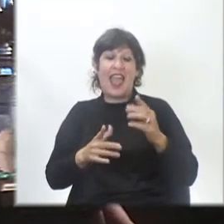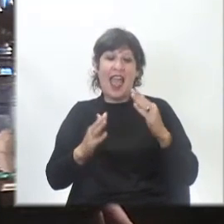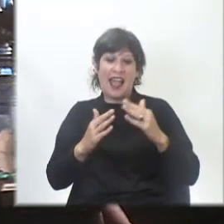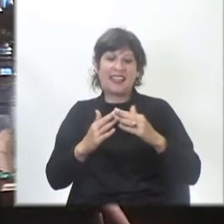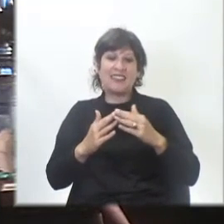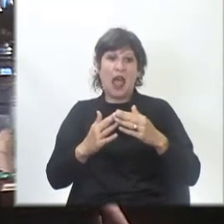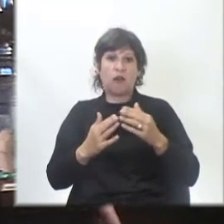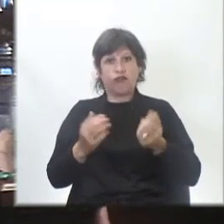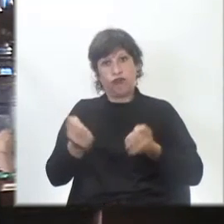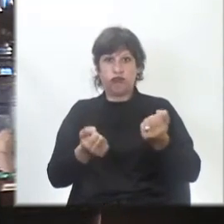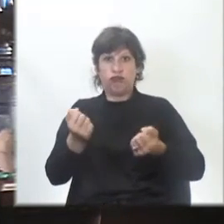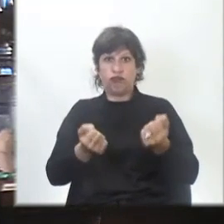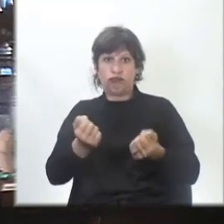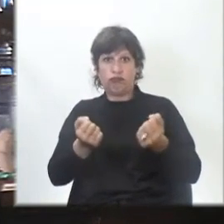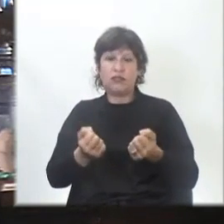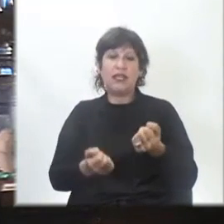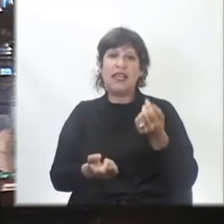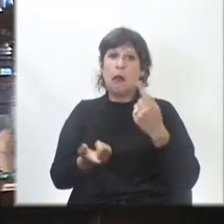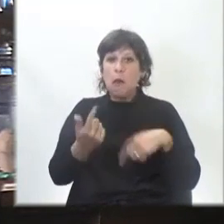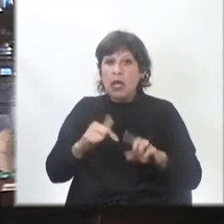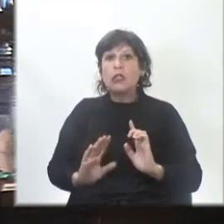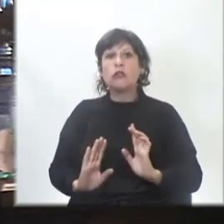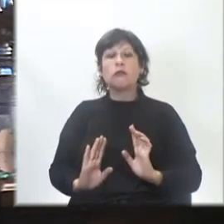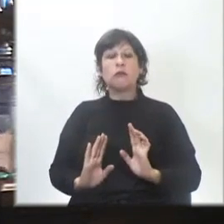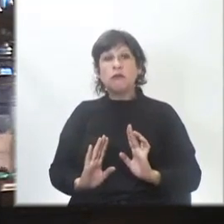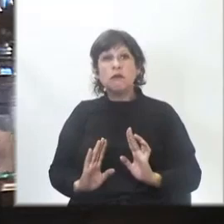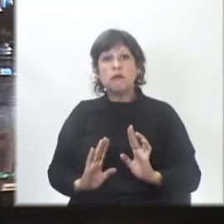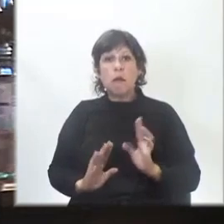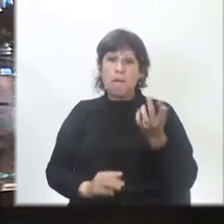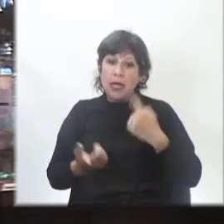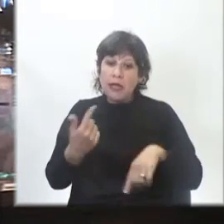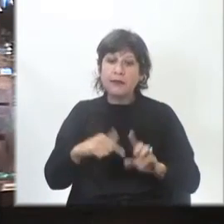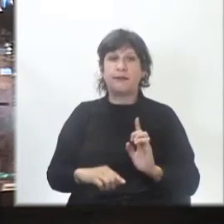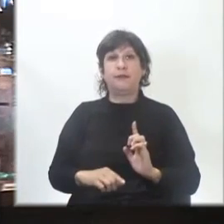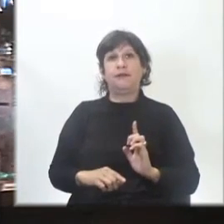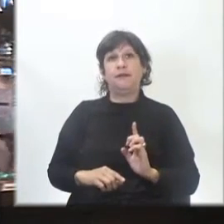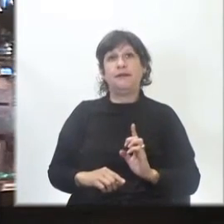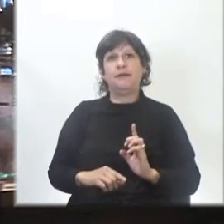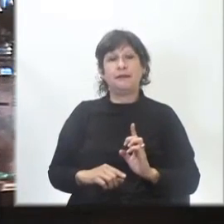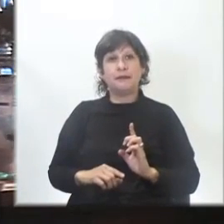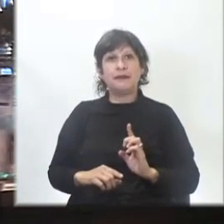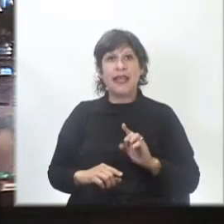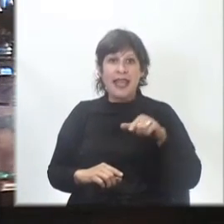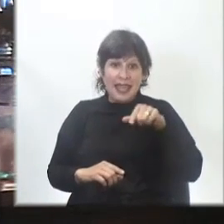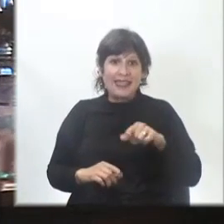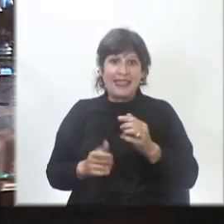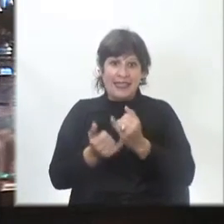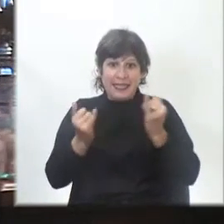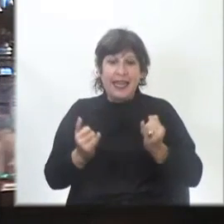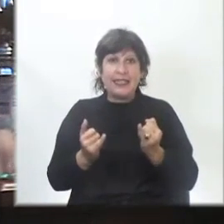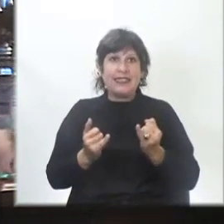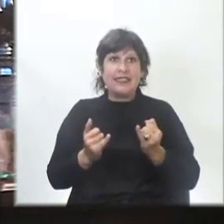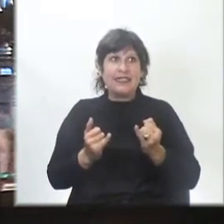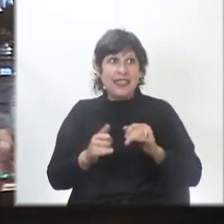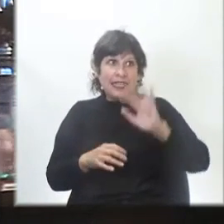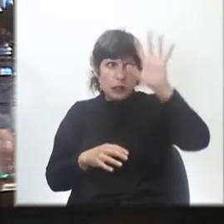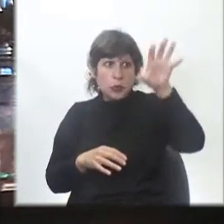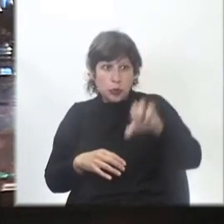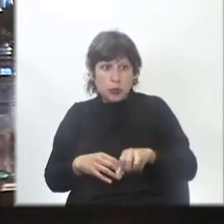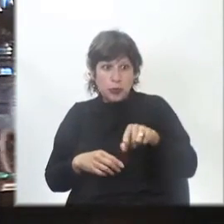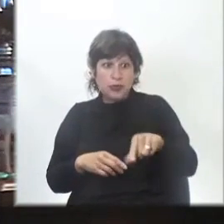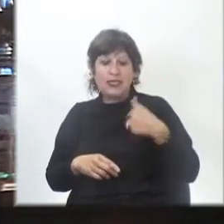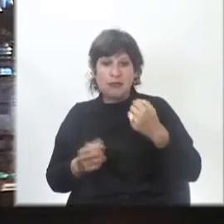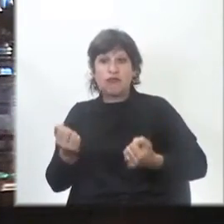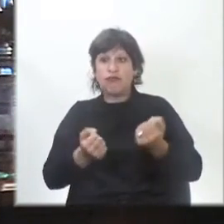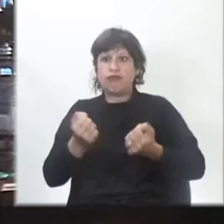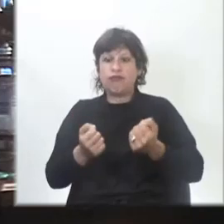y resulta que en el día que se lo están trayendo le avisa,